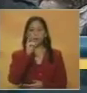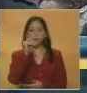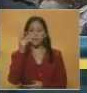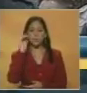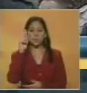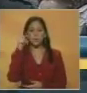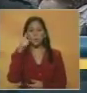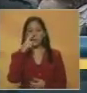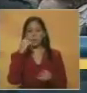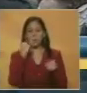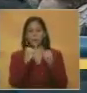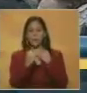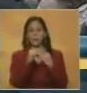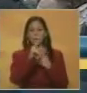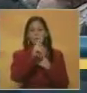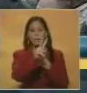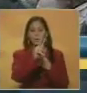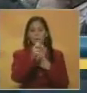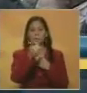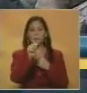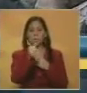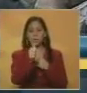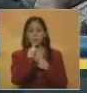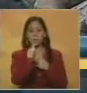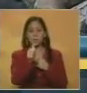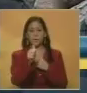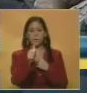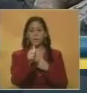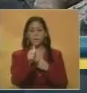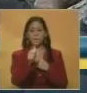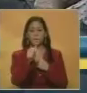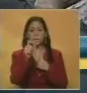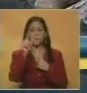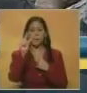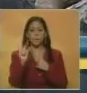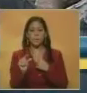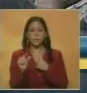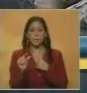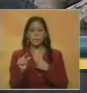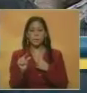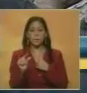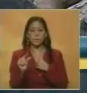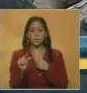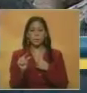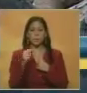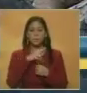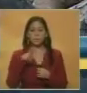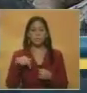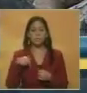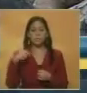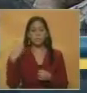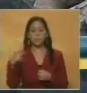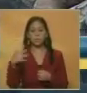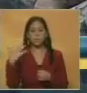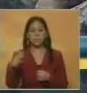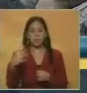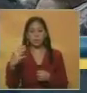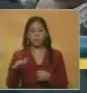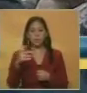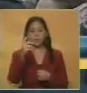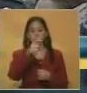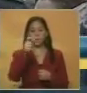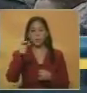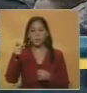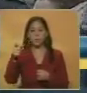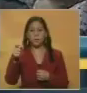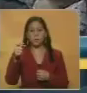amenaza a otras 210 emisoras minimiza a nuestros derechos civiles